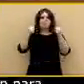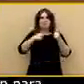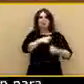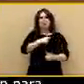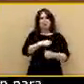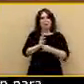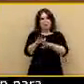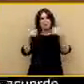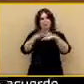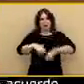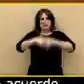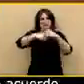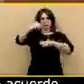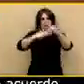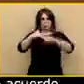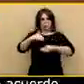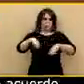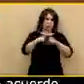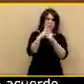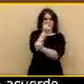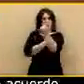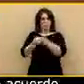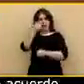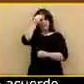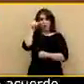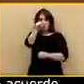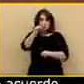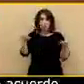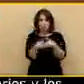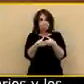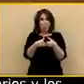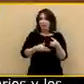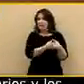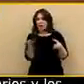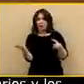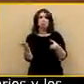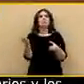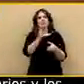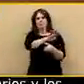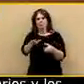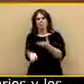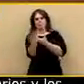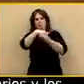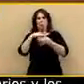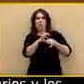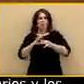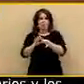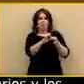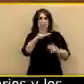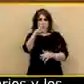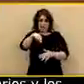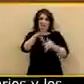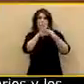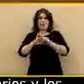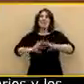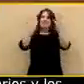y Económica. Y creo, señoría, que su grupo y el conjunto de grupos está llamado a fraguar esa unidad porque esa unidad, señorías, no solamente salva vidas en esta